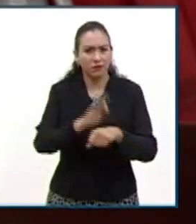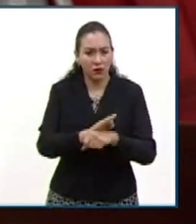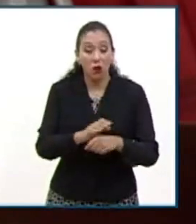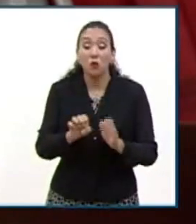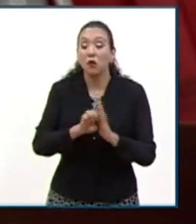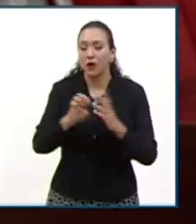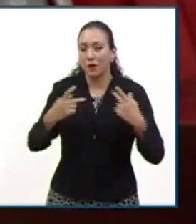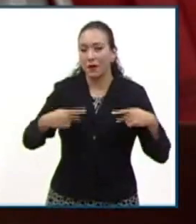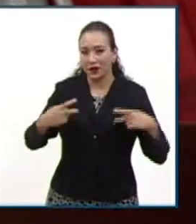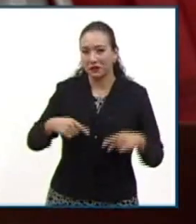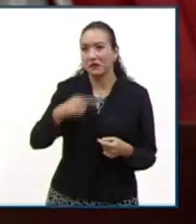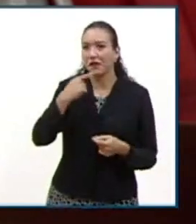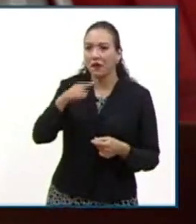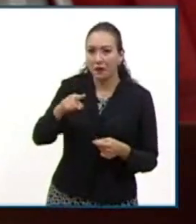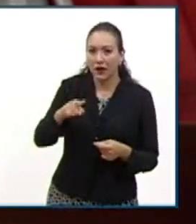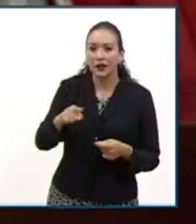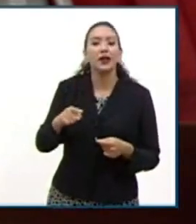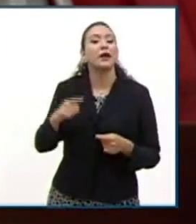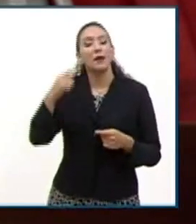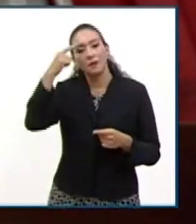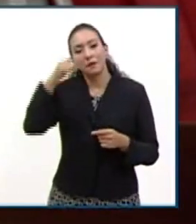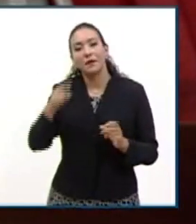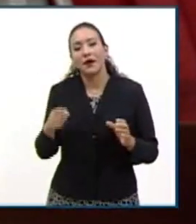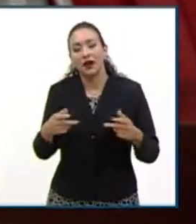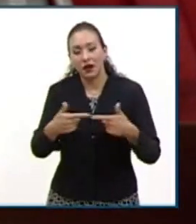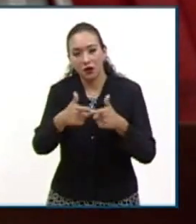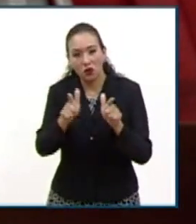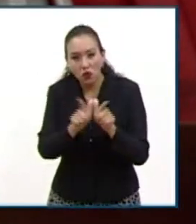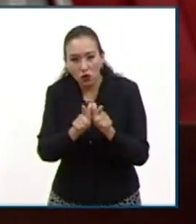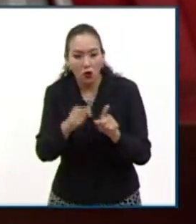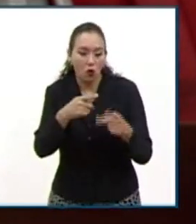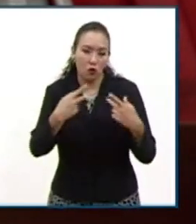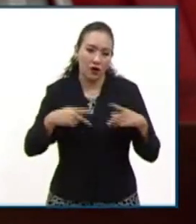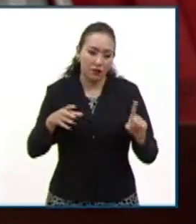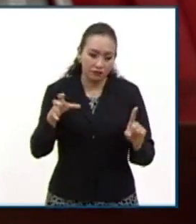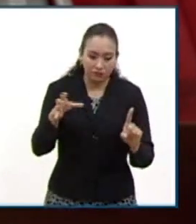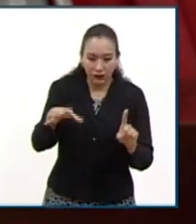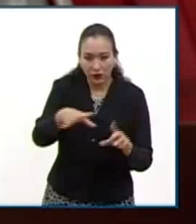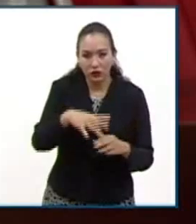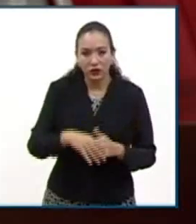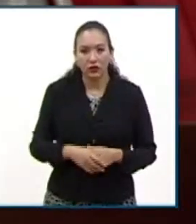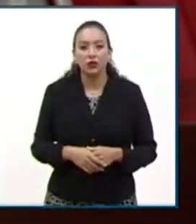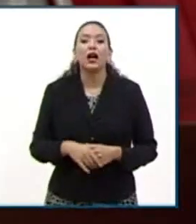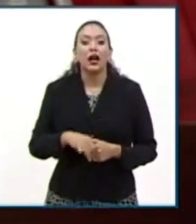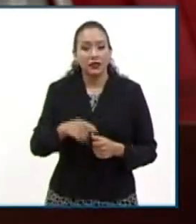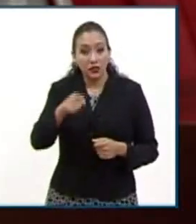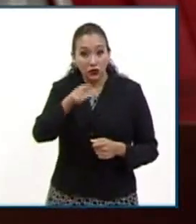hoy para obtener ese beneficio, ya sea cautelar o ya sea un beneficio definitivo, tienes